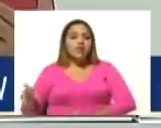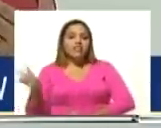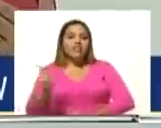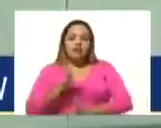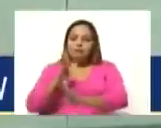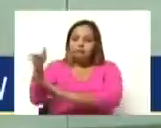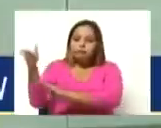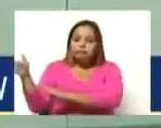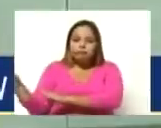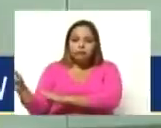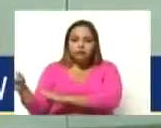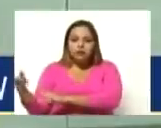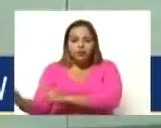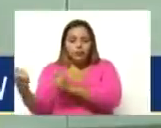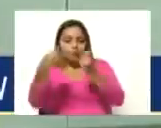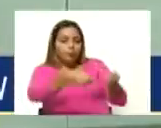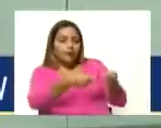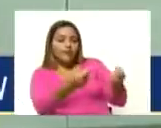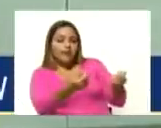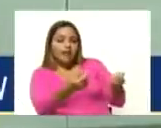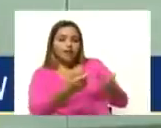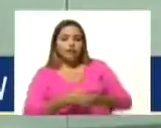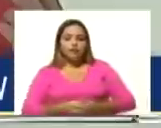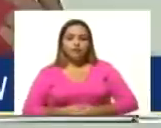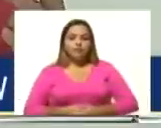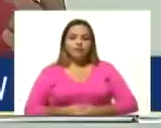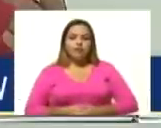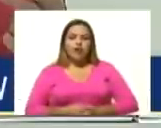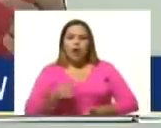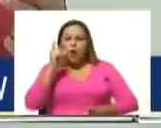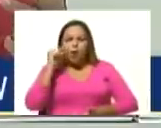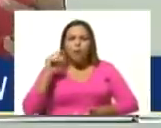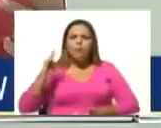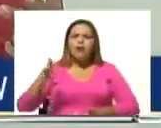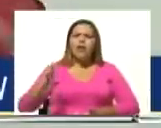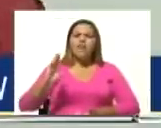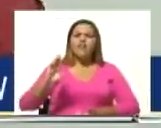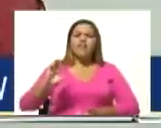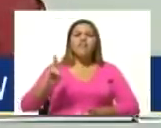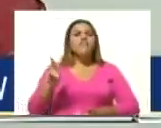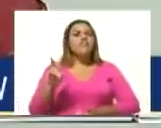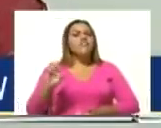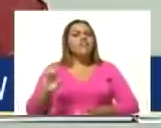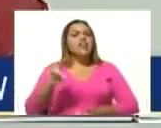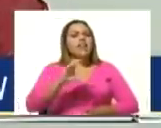Ellos reciben plata. Carlos Vecchio, ¿cómo se llama este?